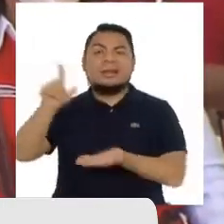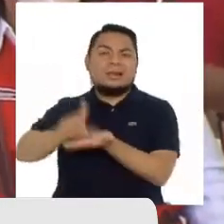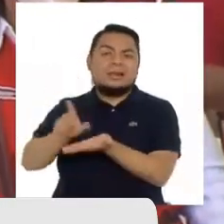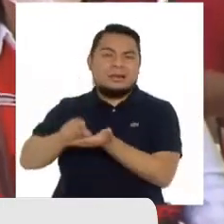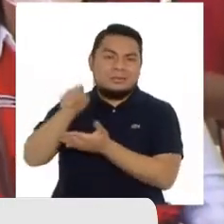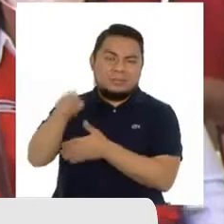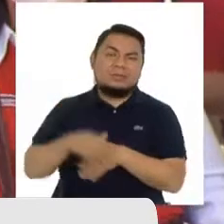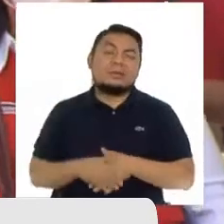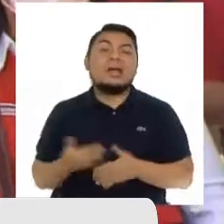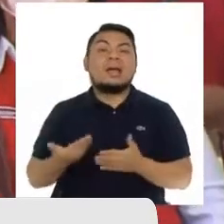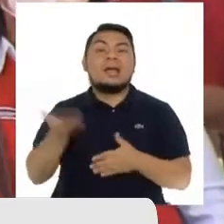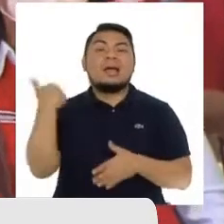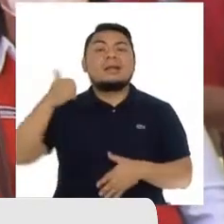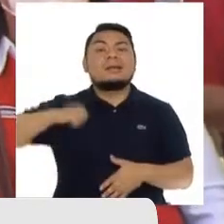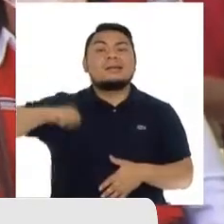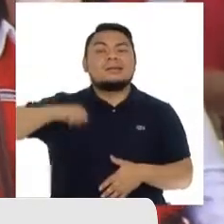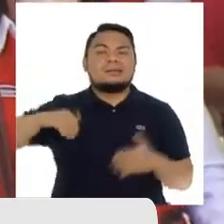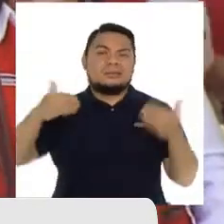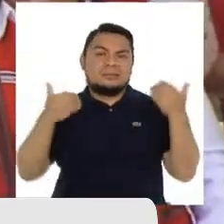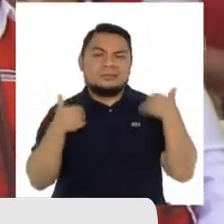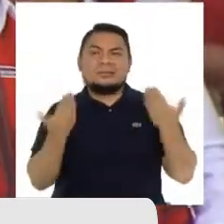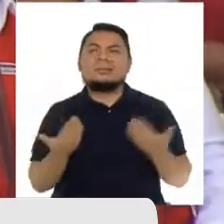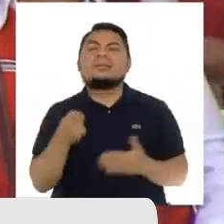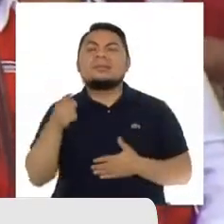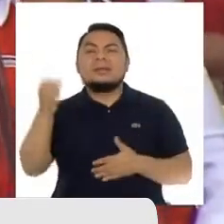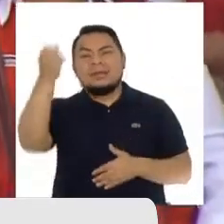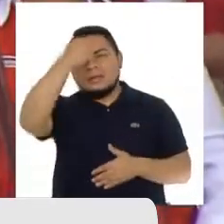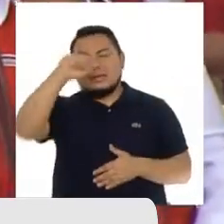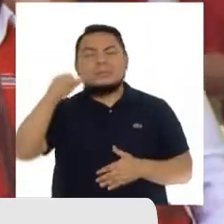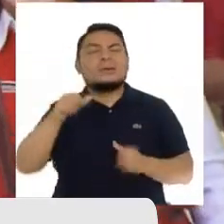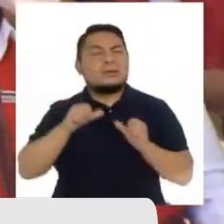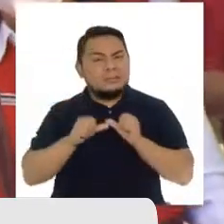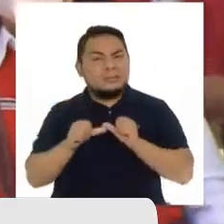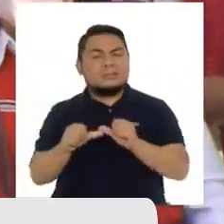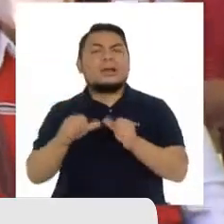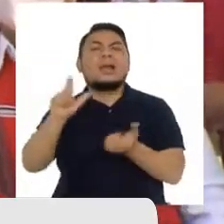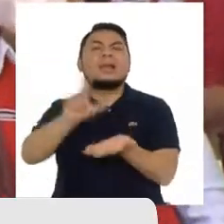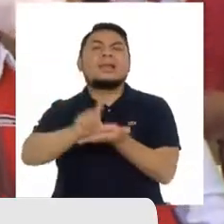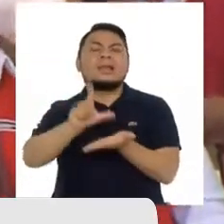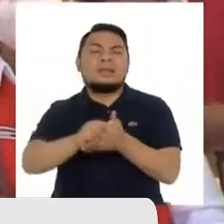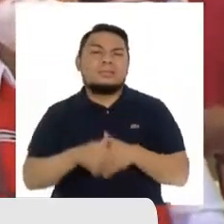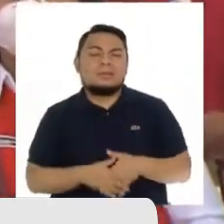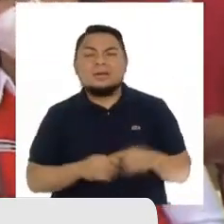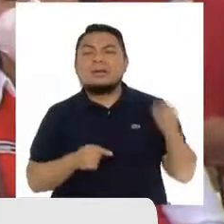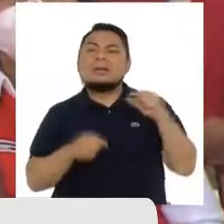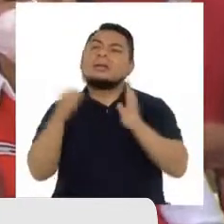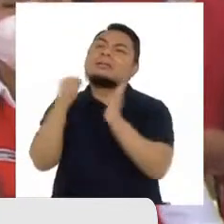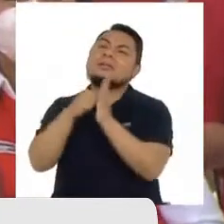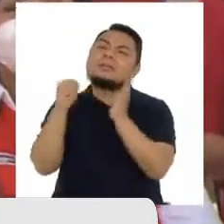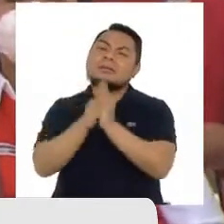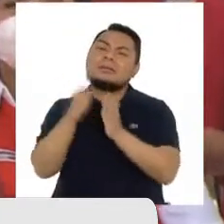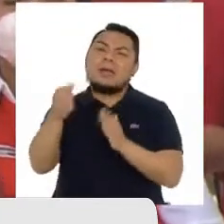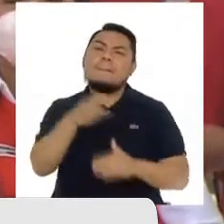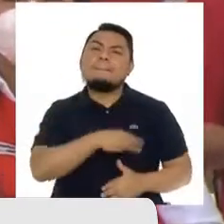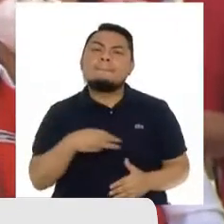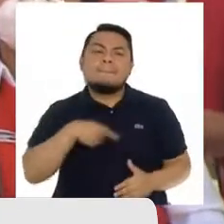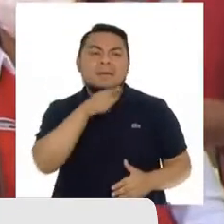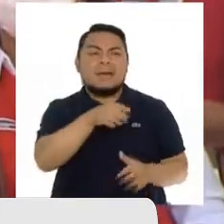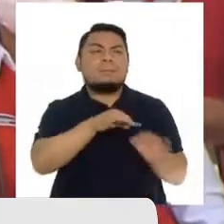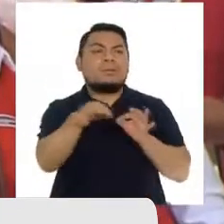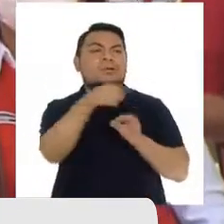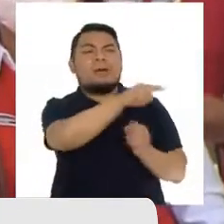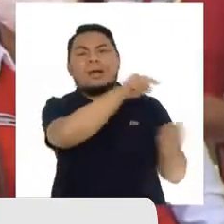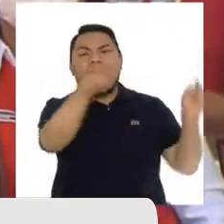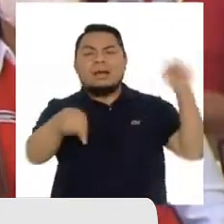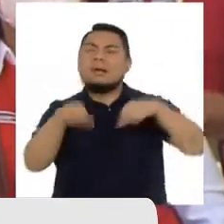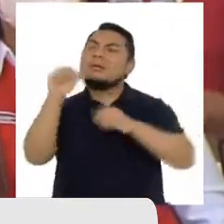ante los alcaldes tenían que viajar viajar permanentemente a lima a tocar las puertas de los ministerios a